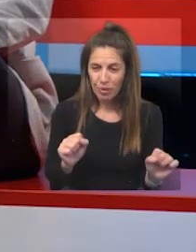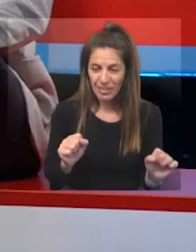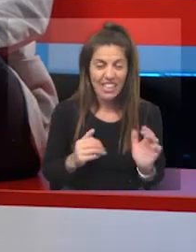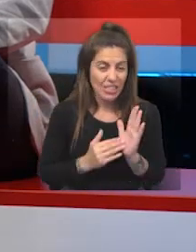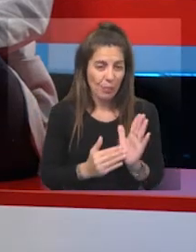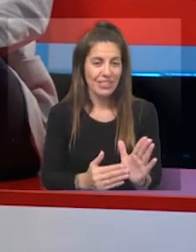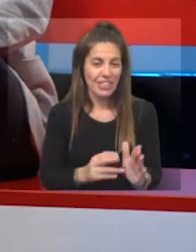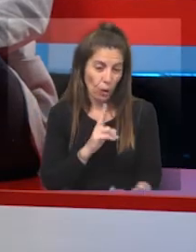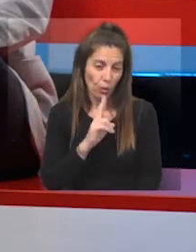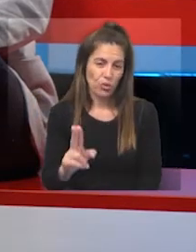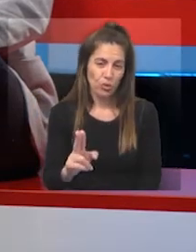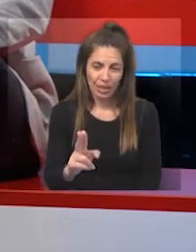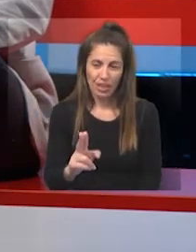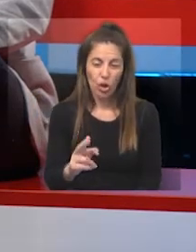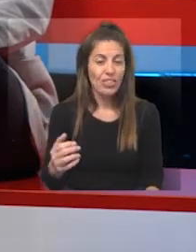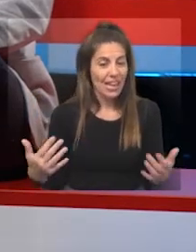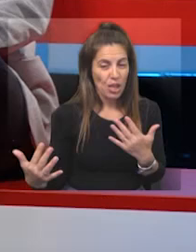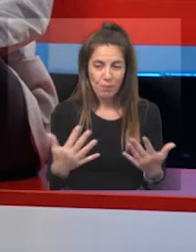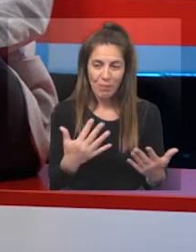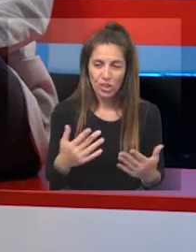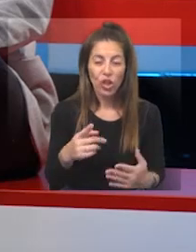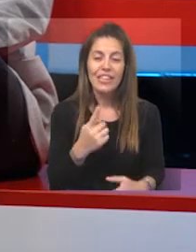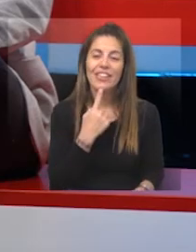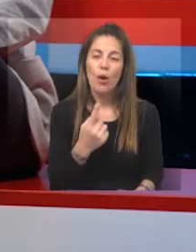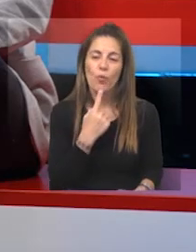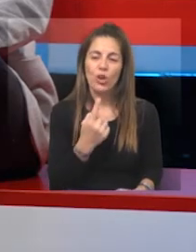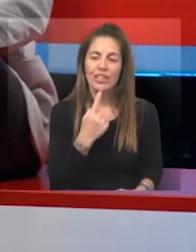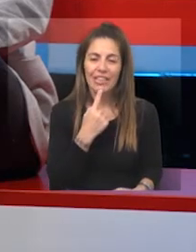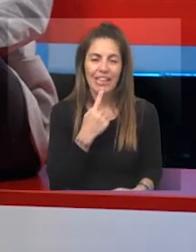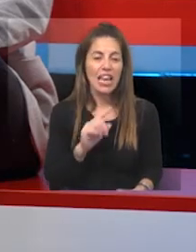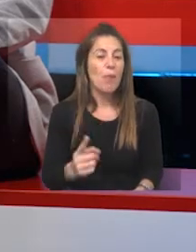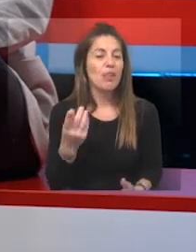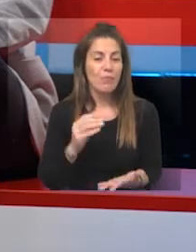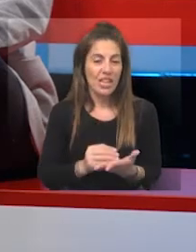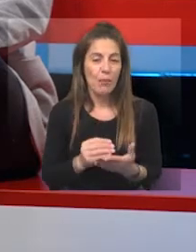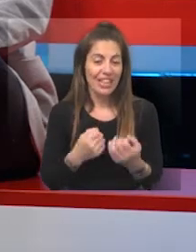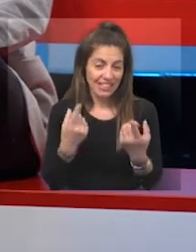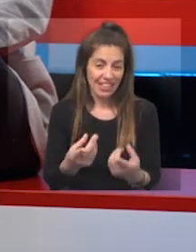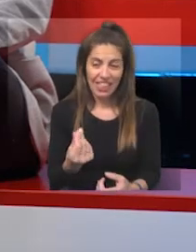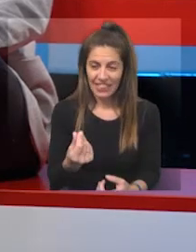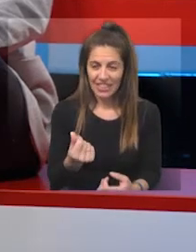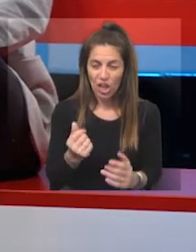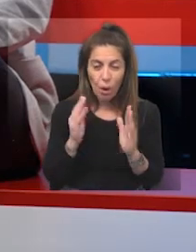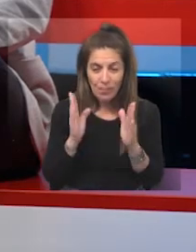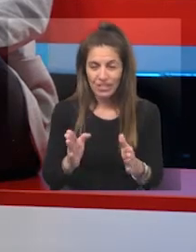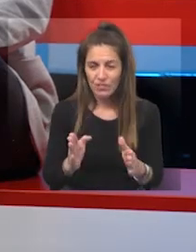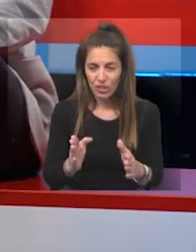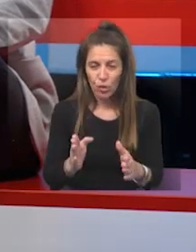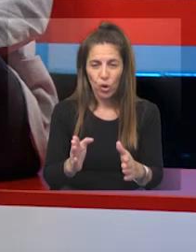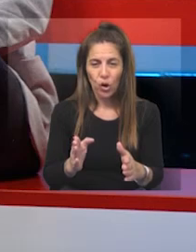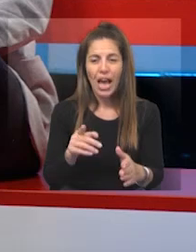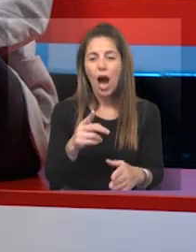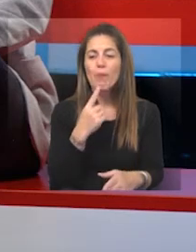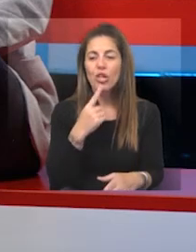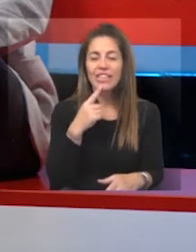presente un resultado del impacto de estas políticas que que es la primera vez que se destinan fondos este de tal magnitud a